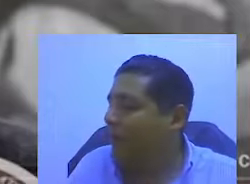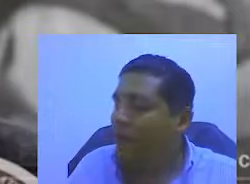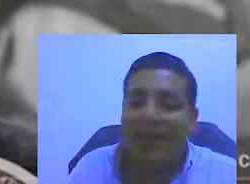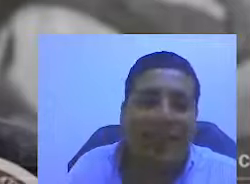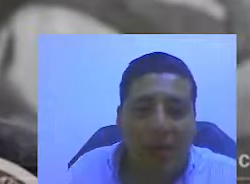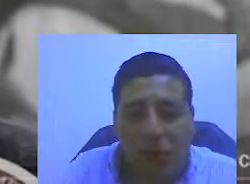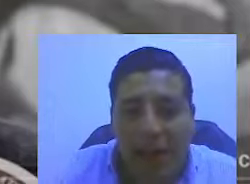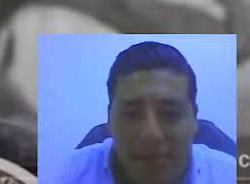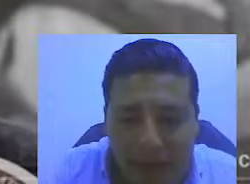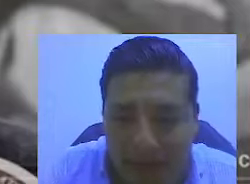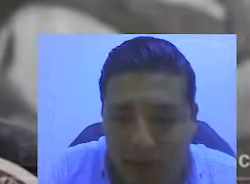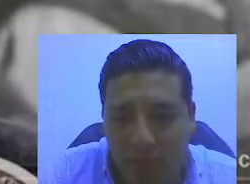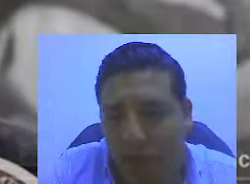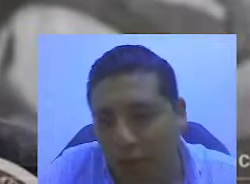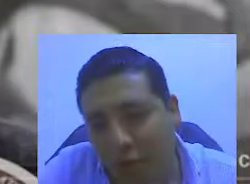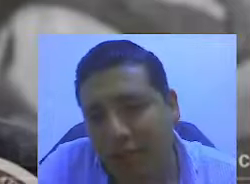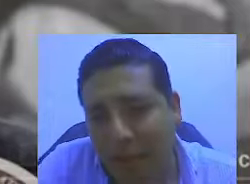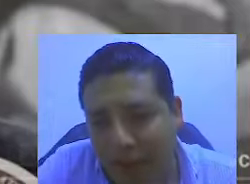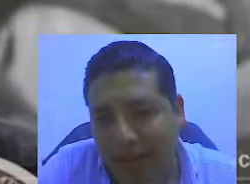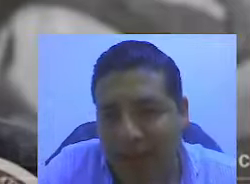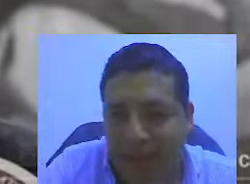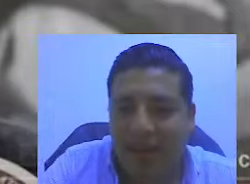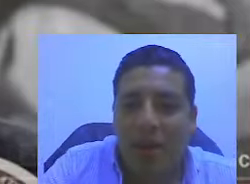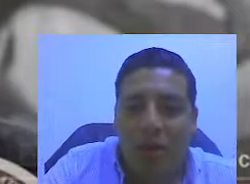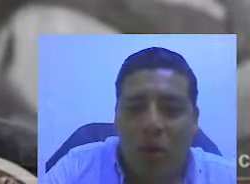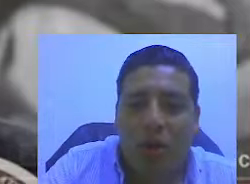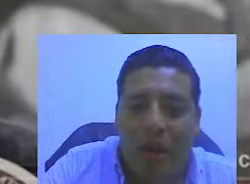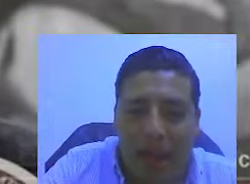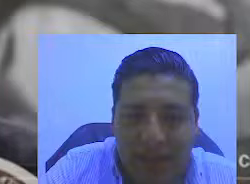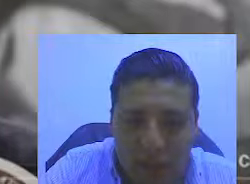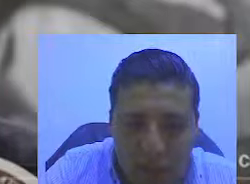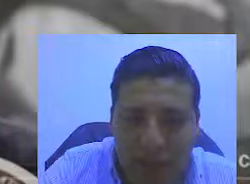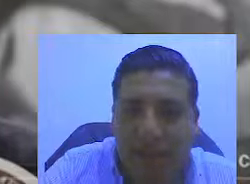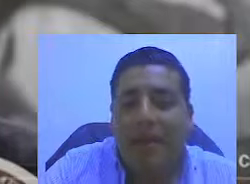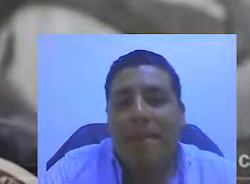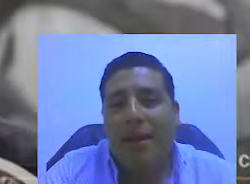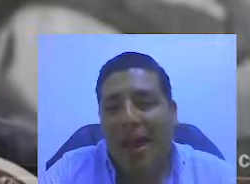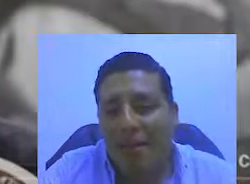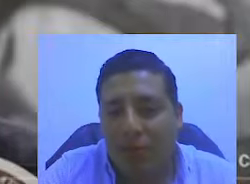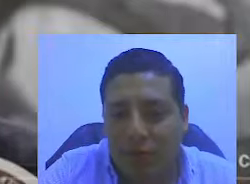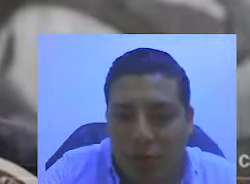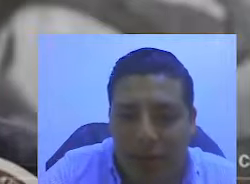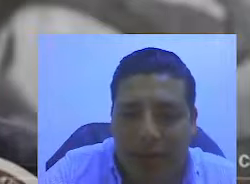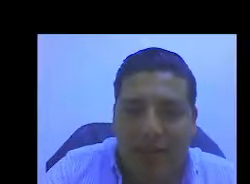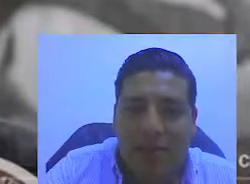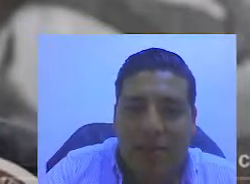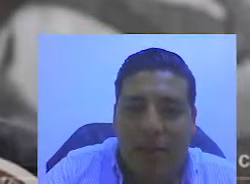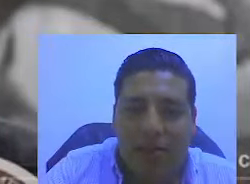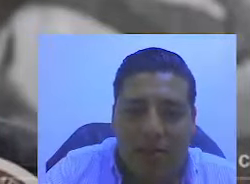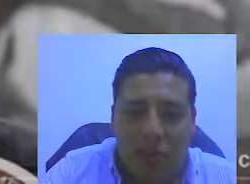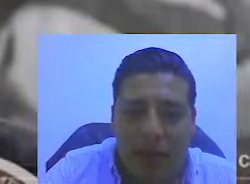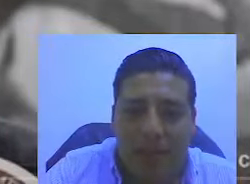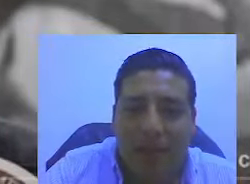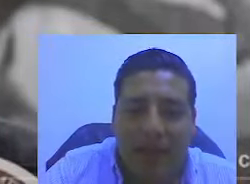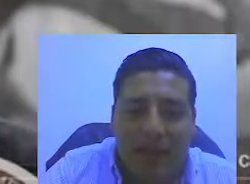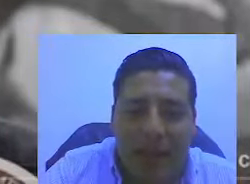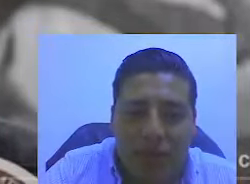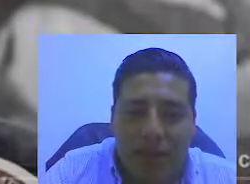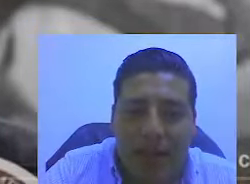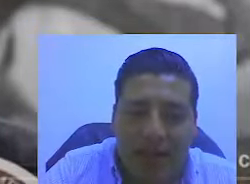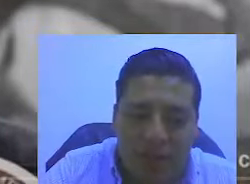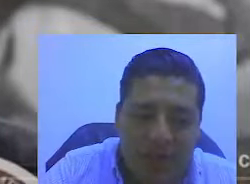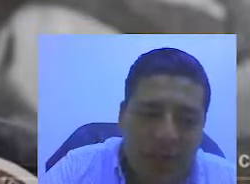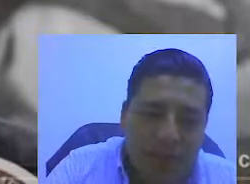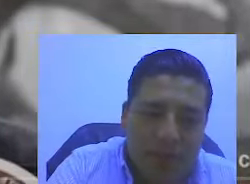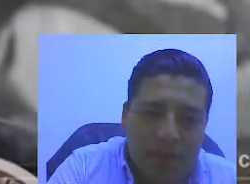una dictadura en México pero no se van a salir con la suya veamos lo que dijo la doctora